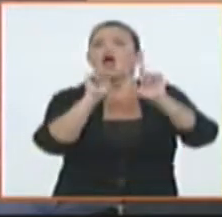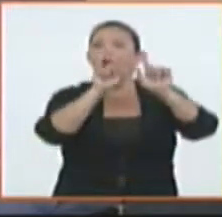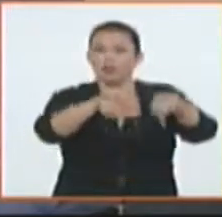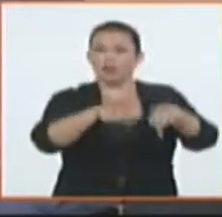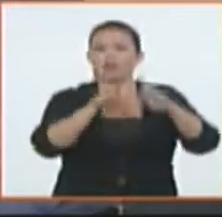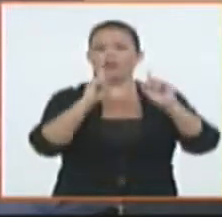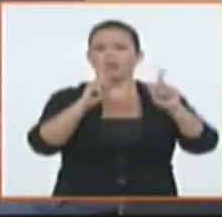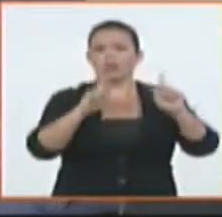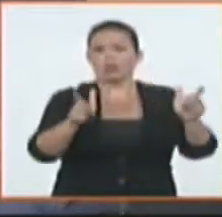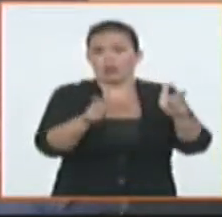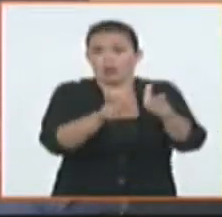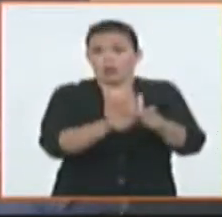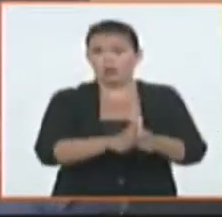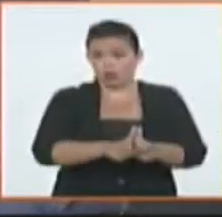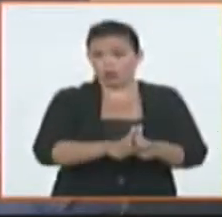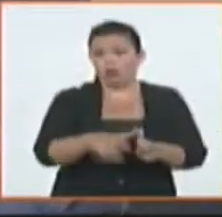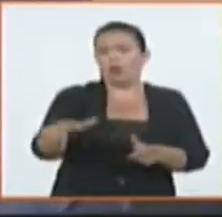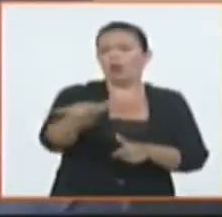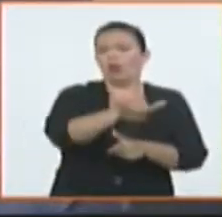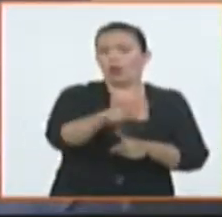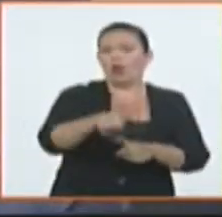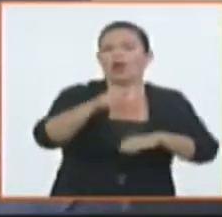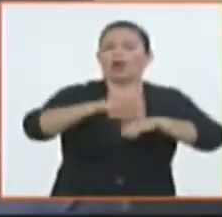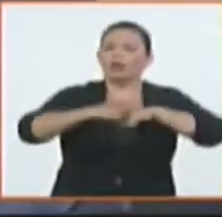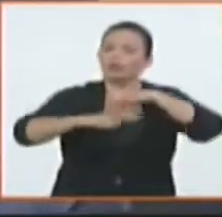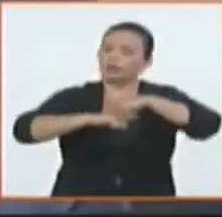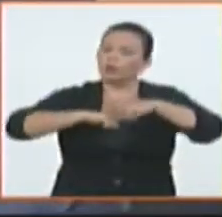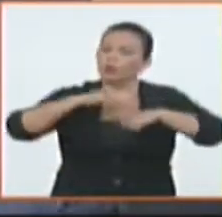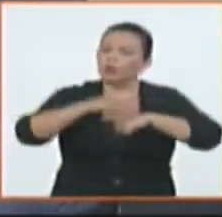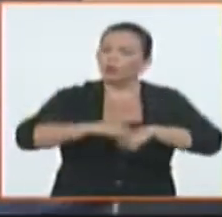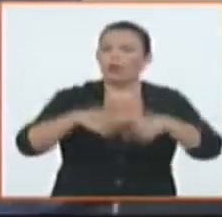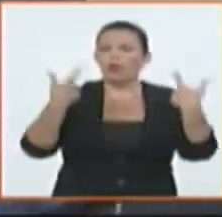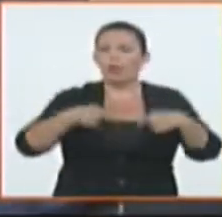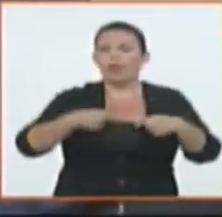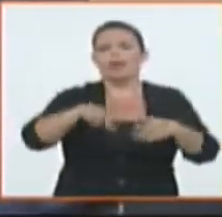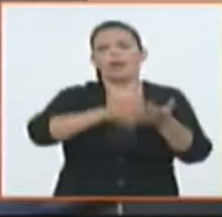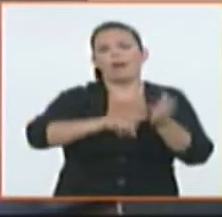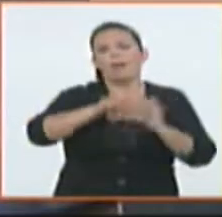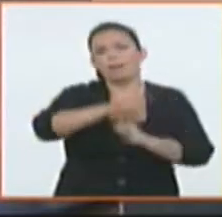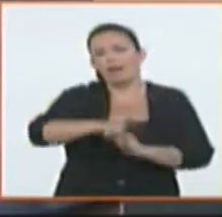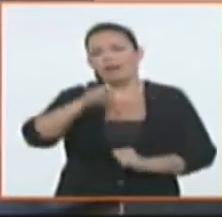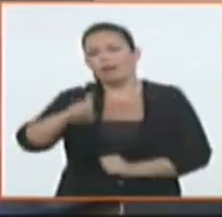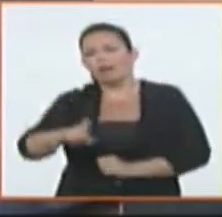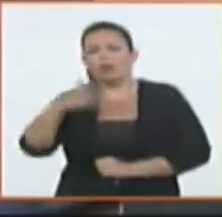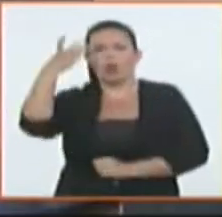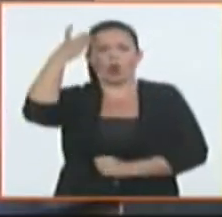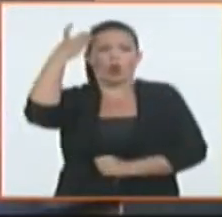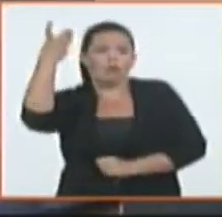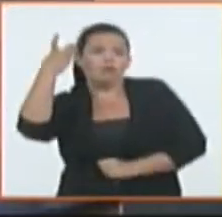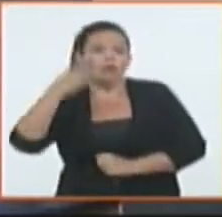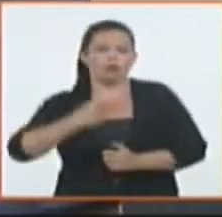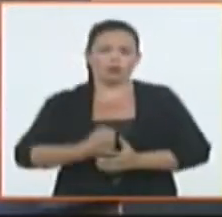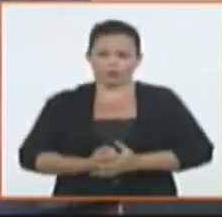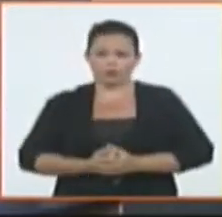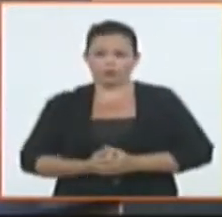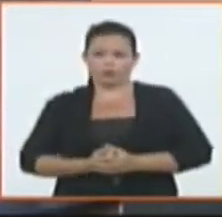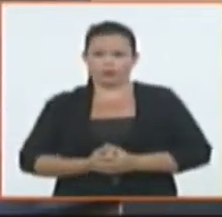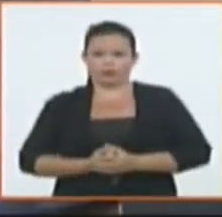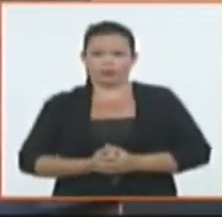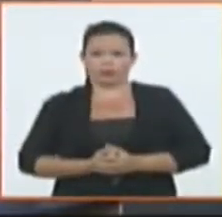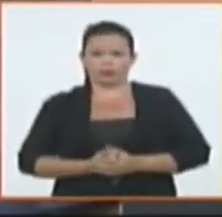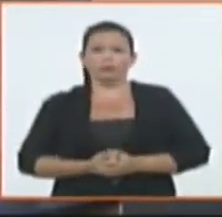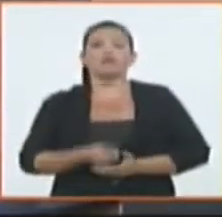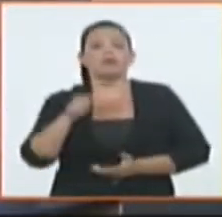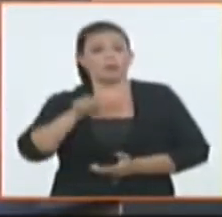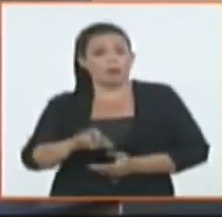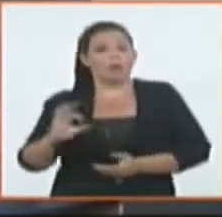pero lo tienen que hacer todas las estructuras del gobierno, del partido, del Estado. Hay que perfeccionar los